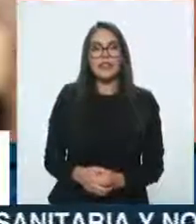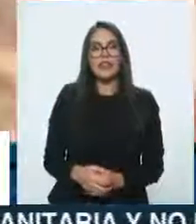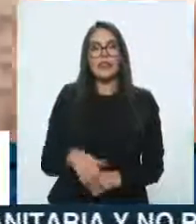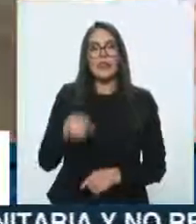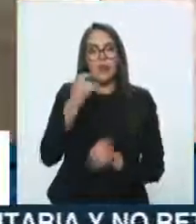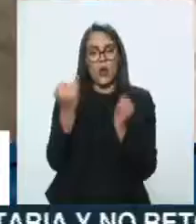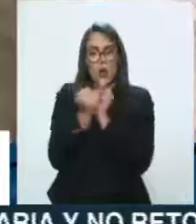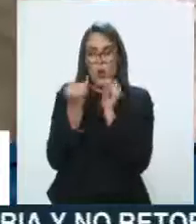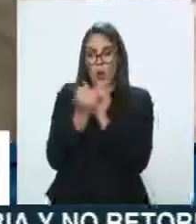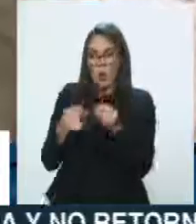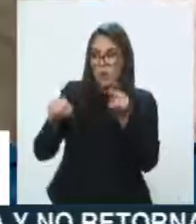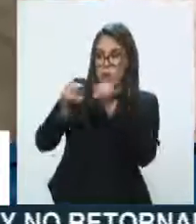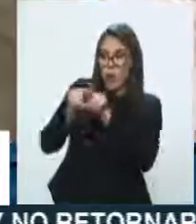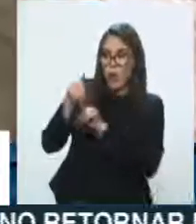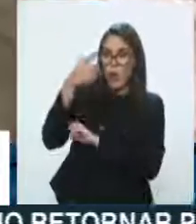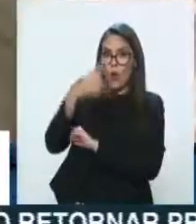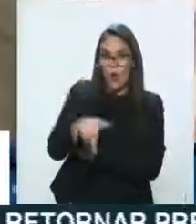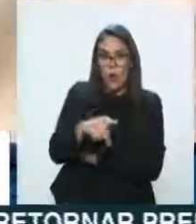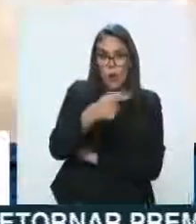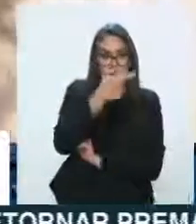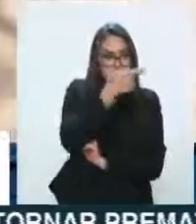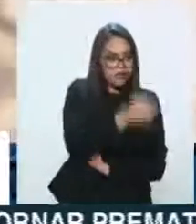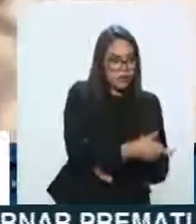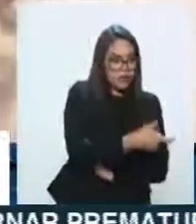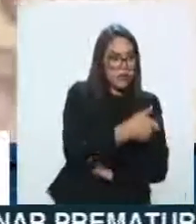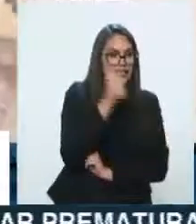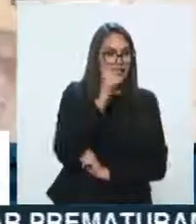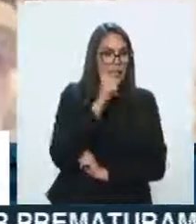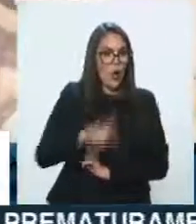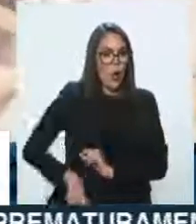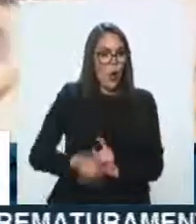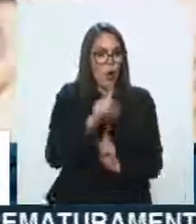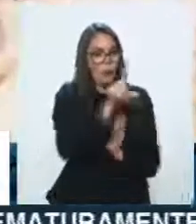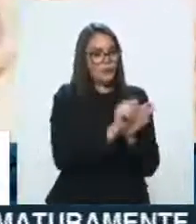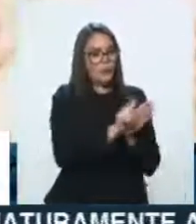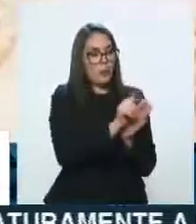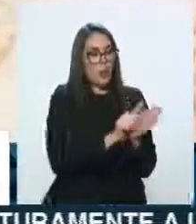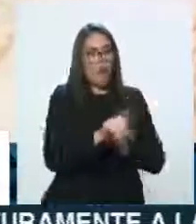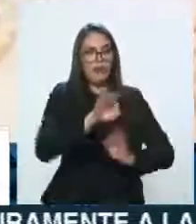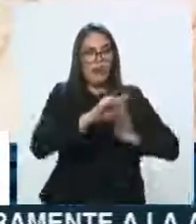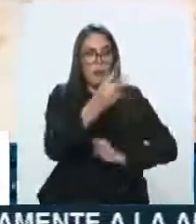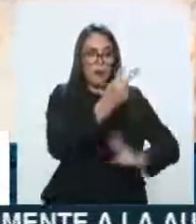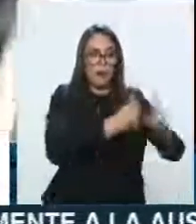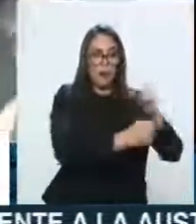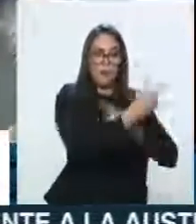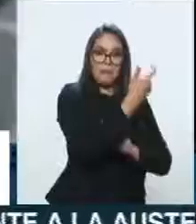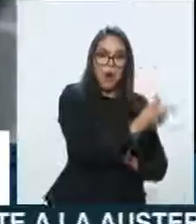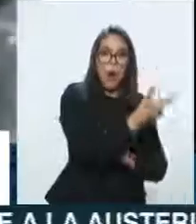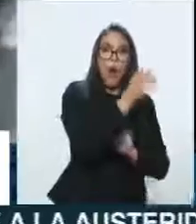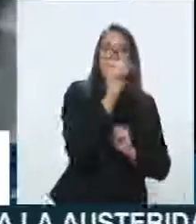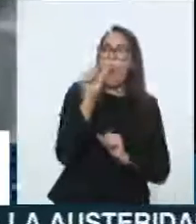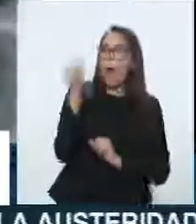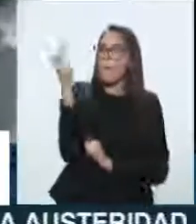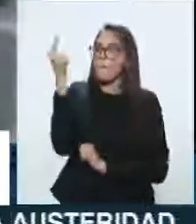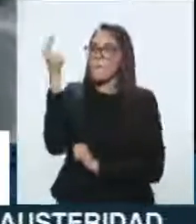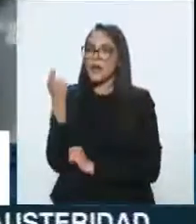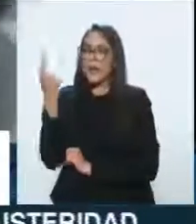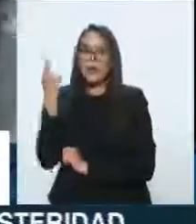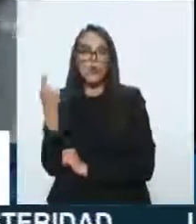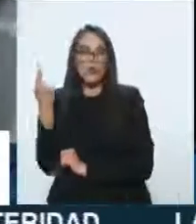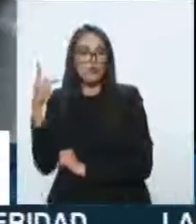incompatible con su salario y con las pensiones de su